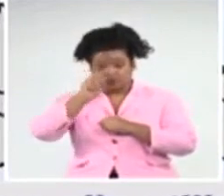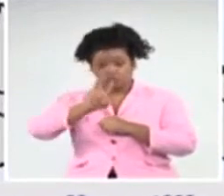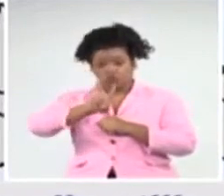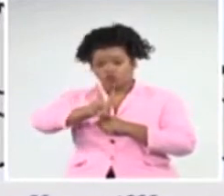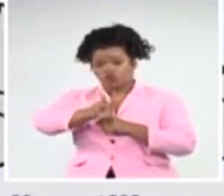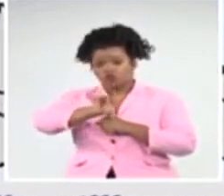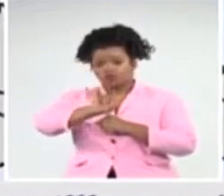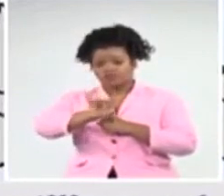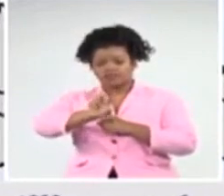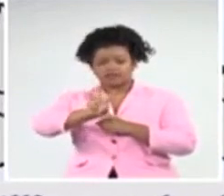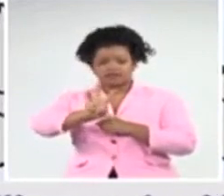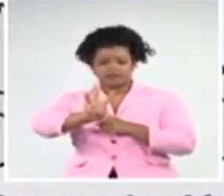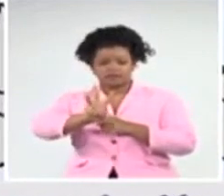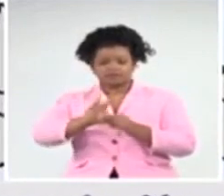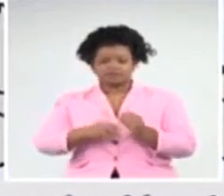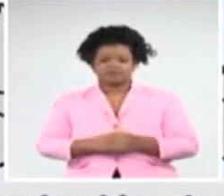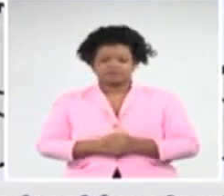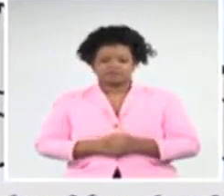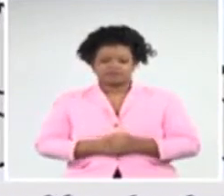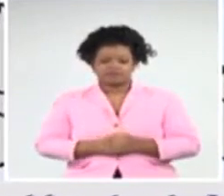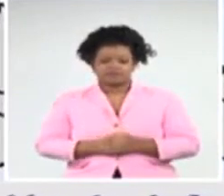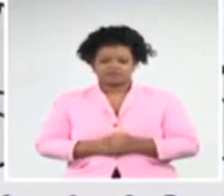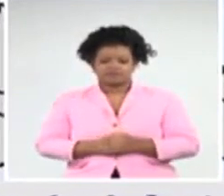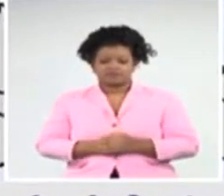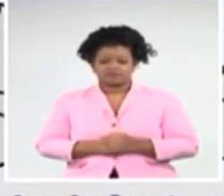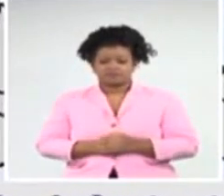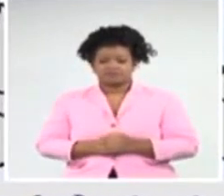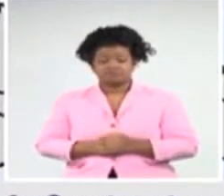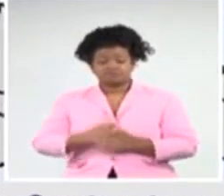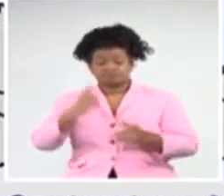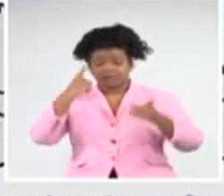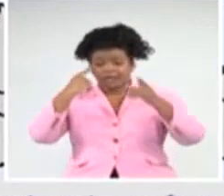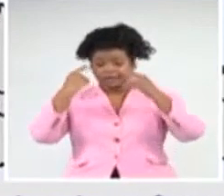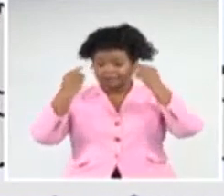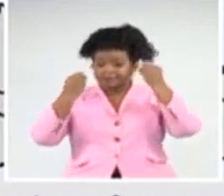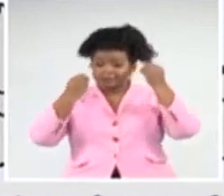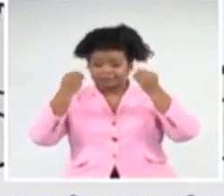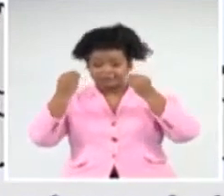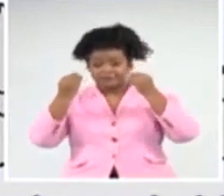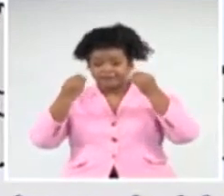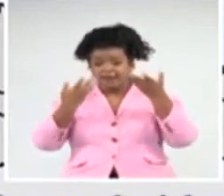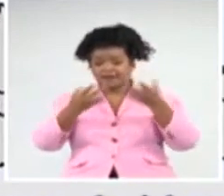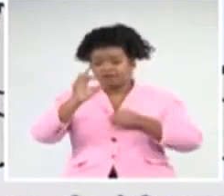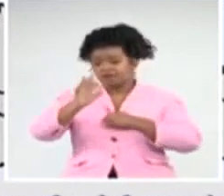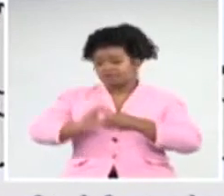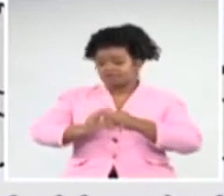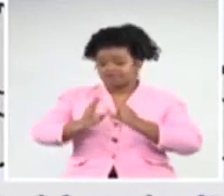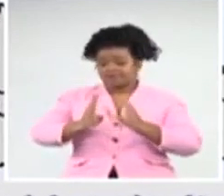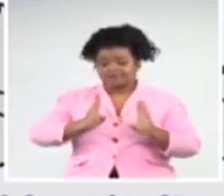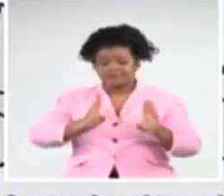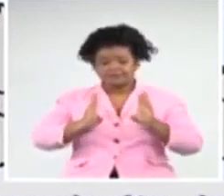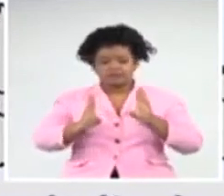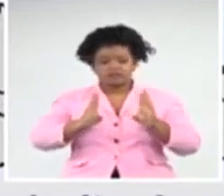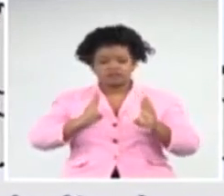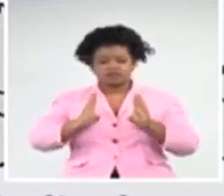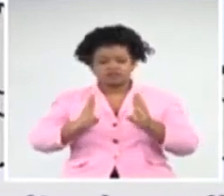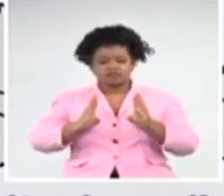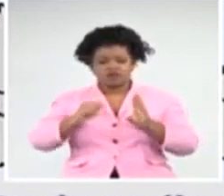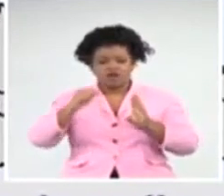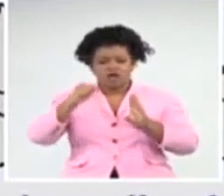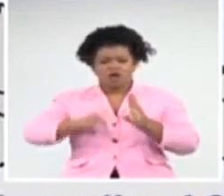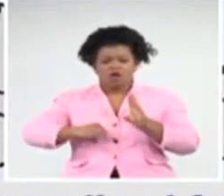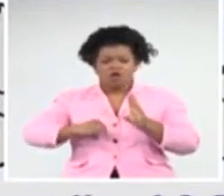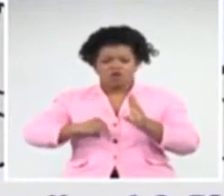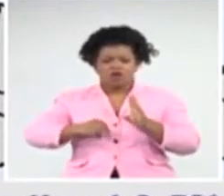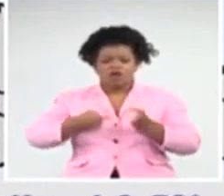273. Incluso cuando analizamos por tasa, el centro se ha ido por encima en